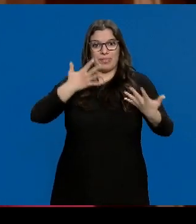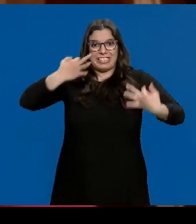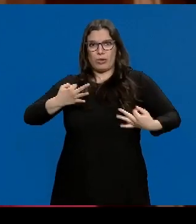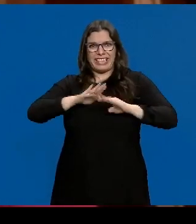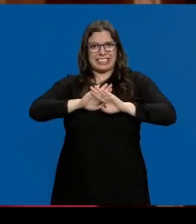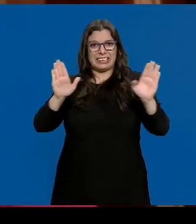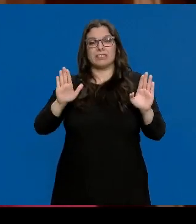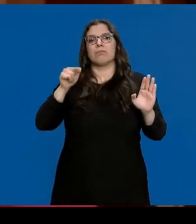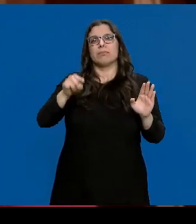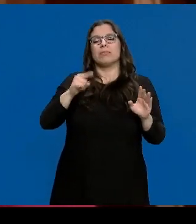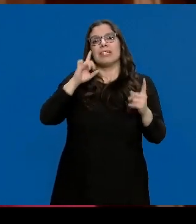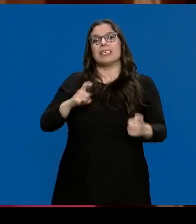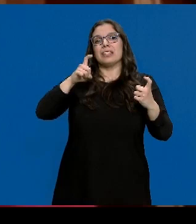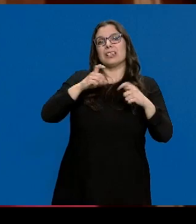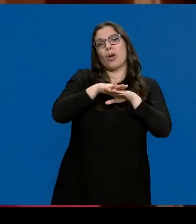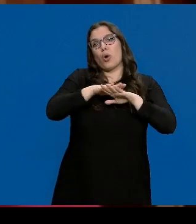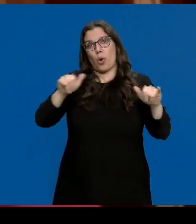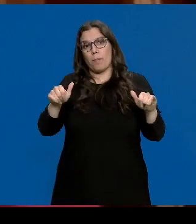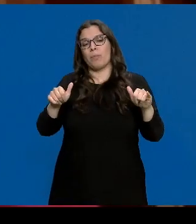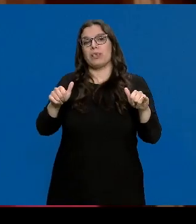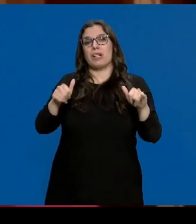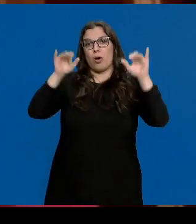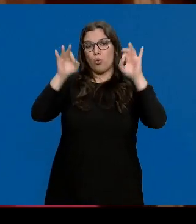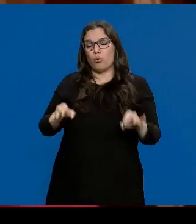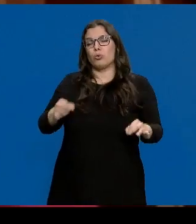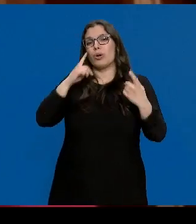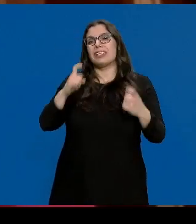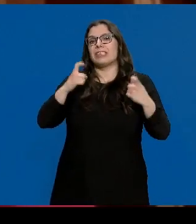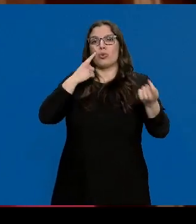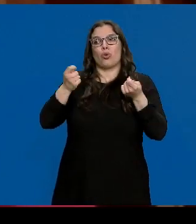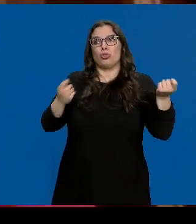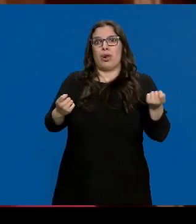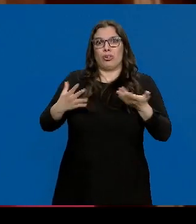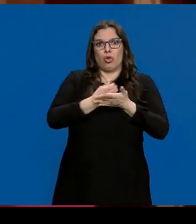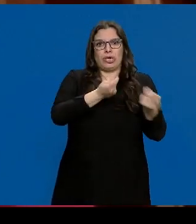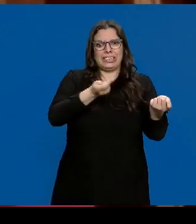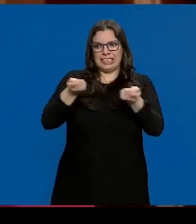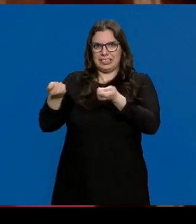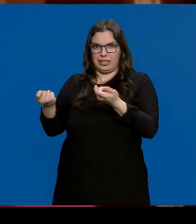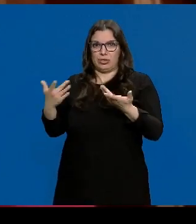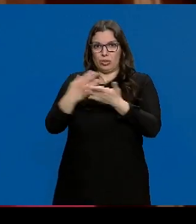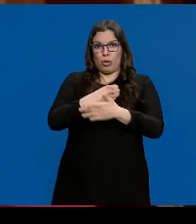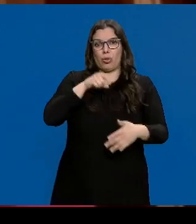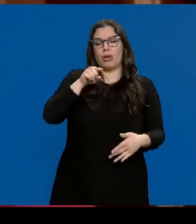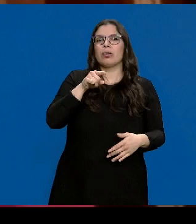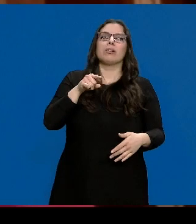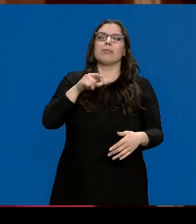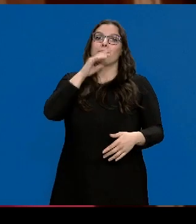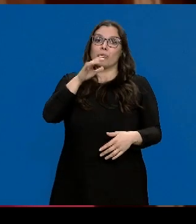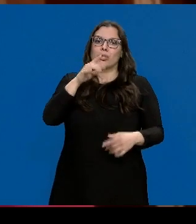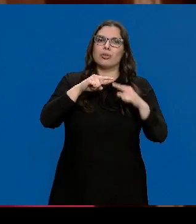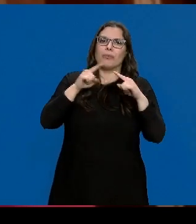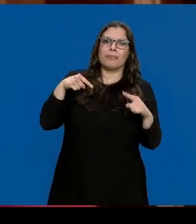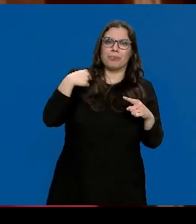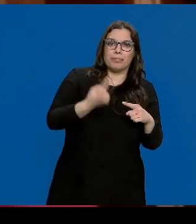pues intentas compensarla precisamente intentando controlarlo todo, ¿no? Y ahí aparecen, ese es el origen de muchas